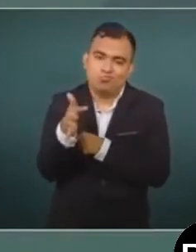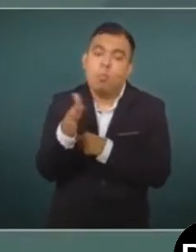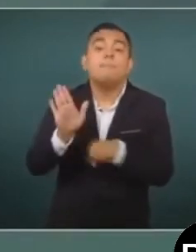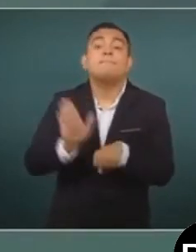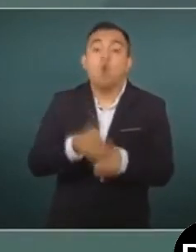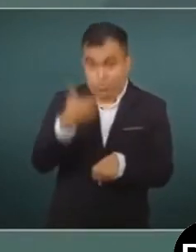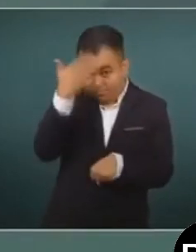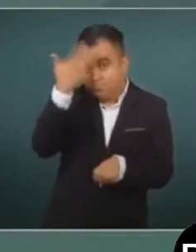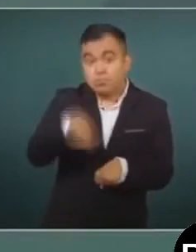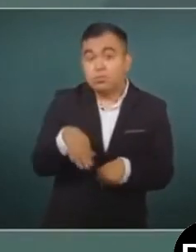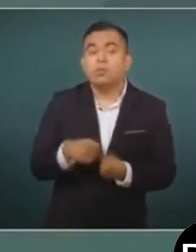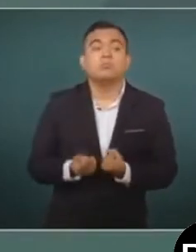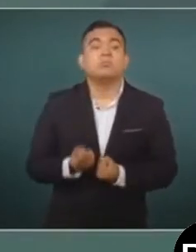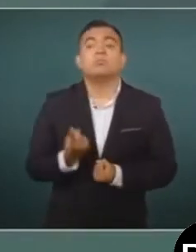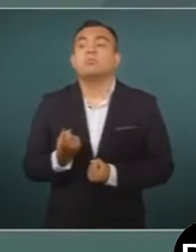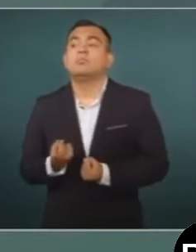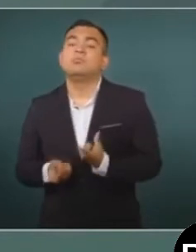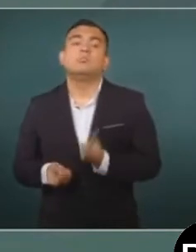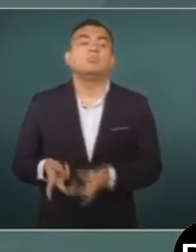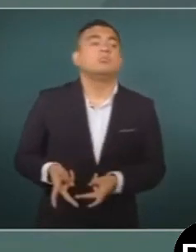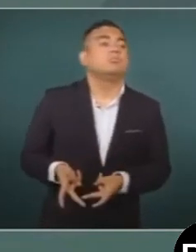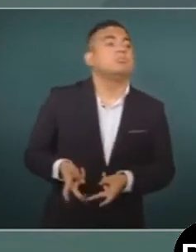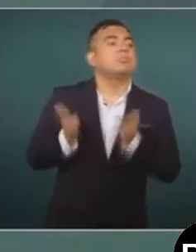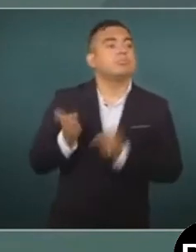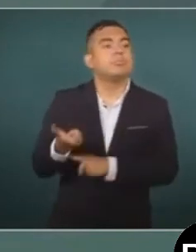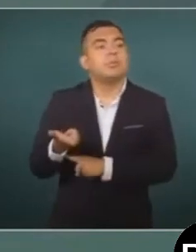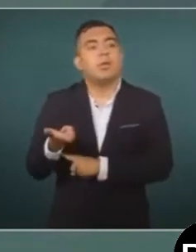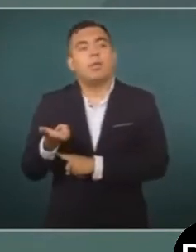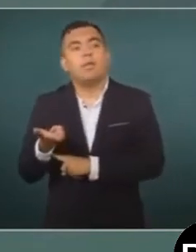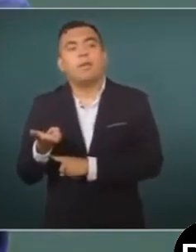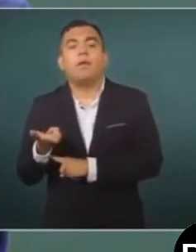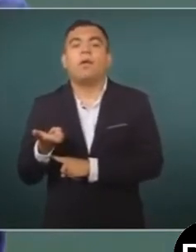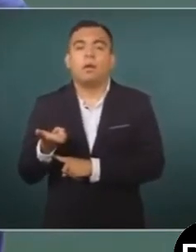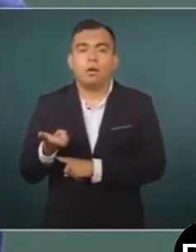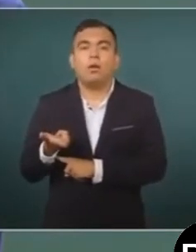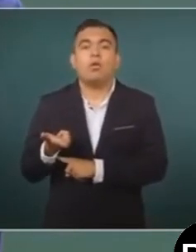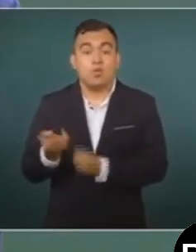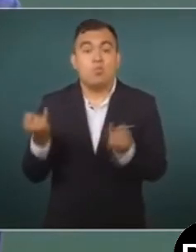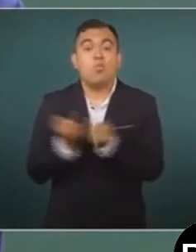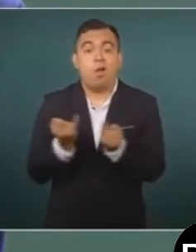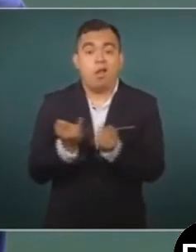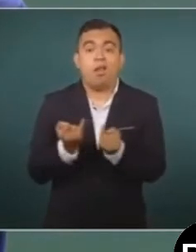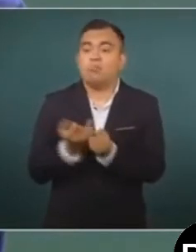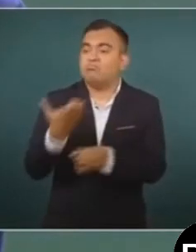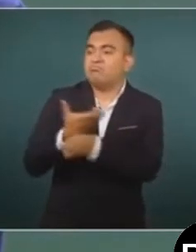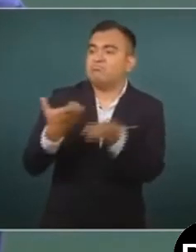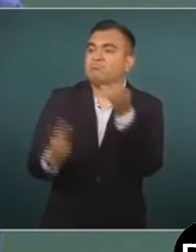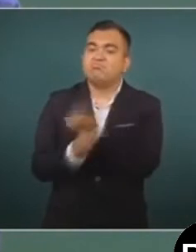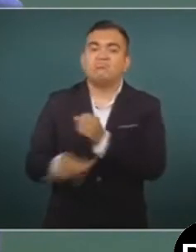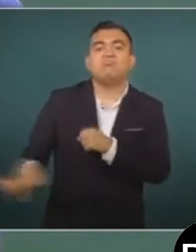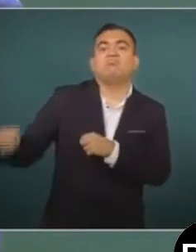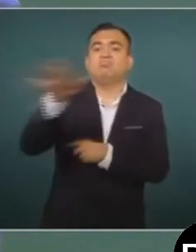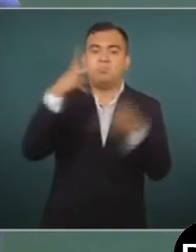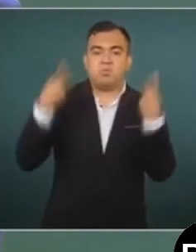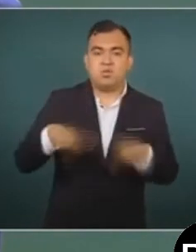porque unos cuantos se robaban el dinero y los bienes del pueblo, de la mayoría de